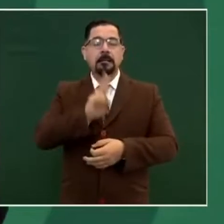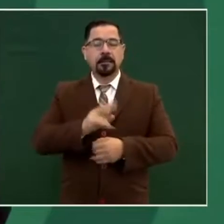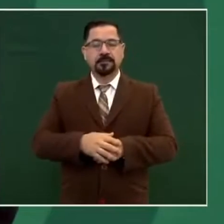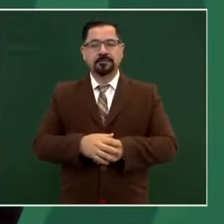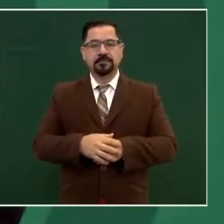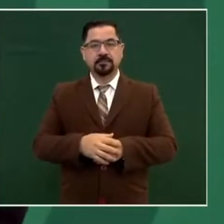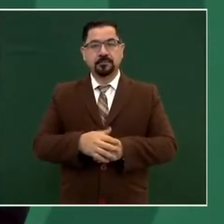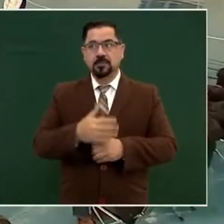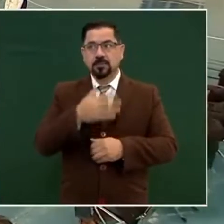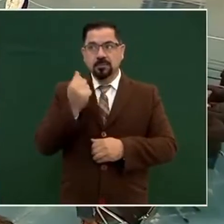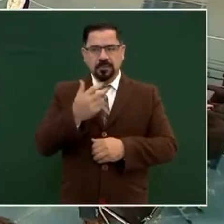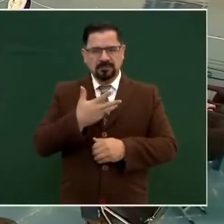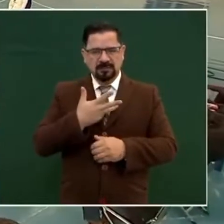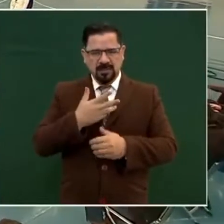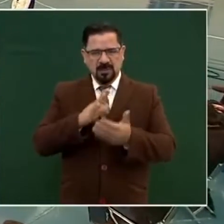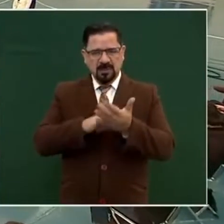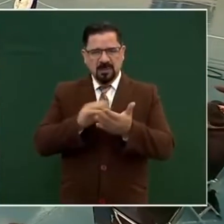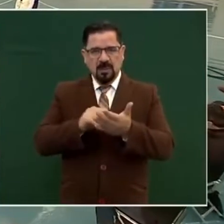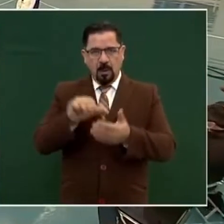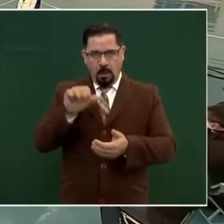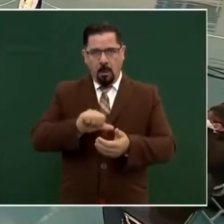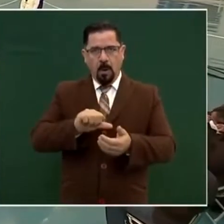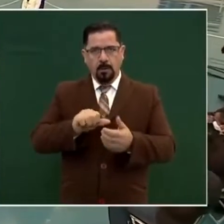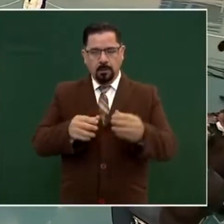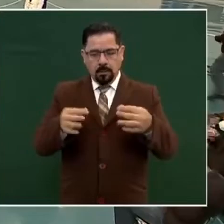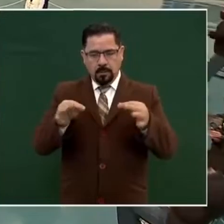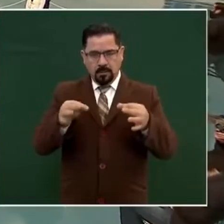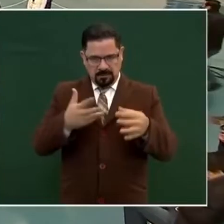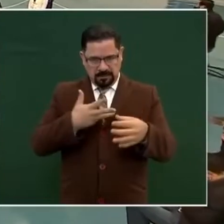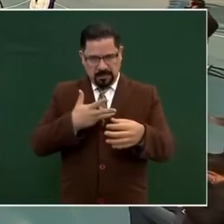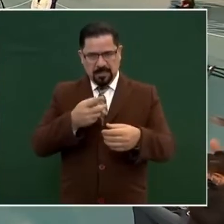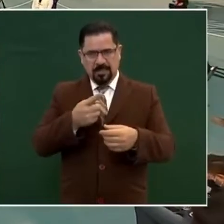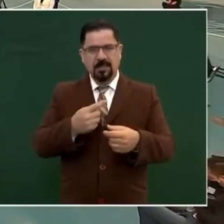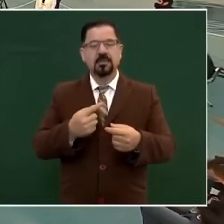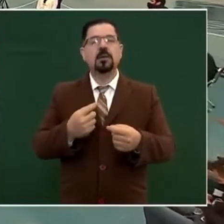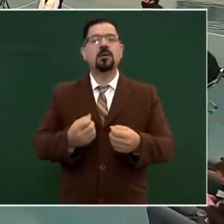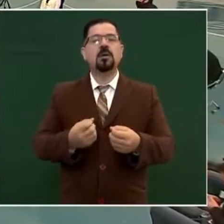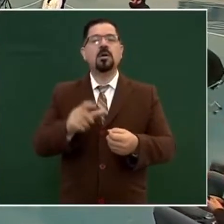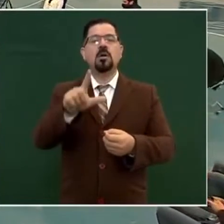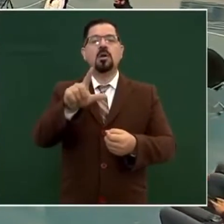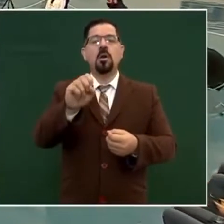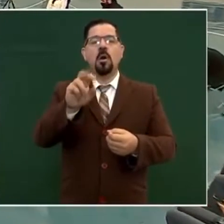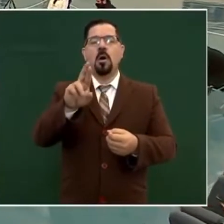no sé si tienes una hojita que te mandé hoy, de lo que gana Loretta.